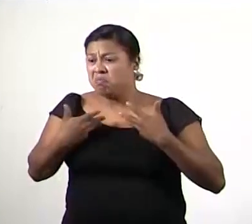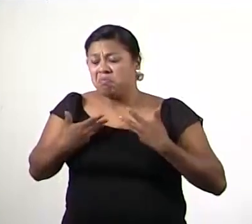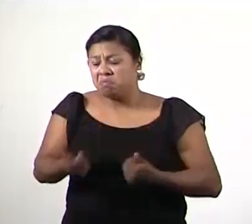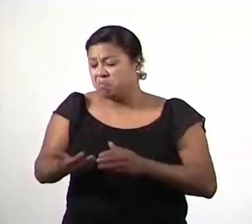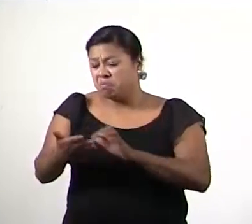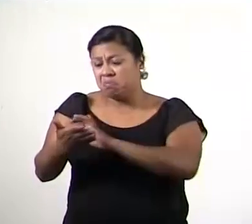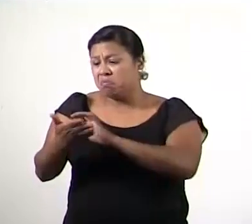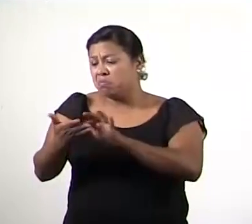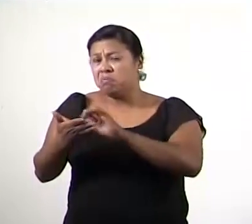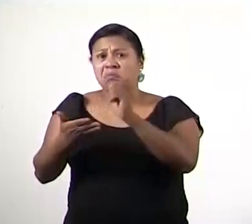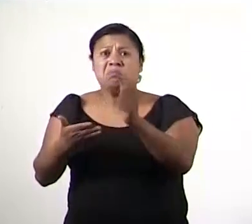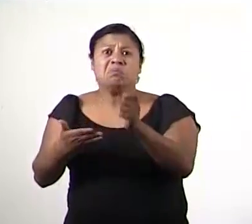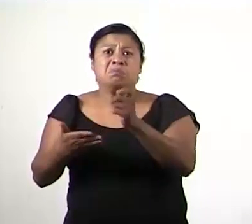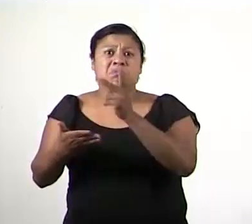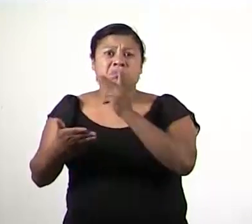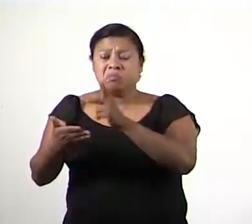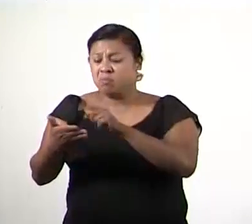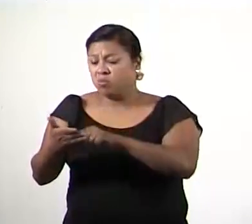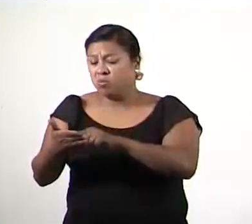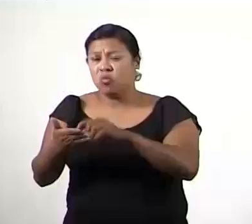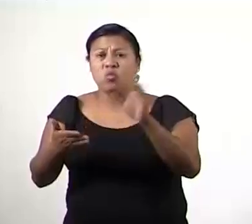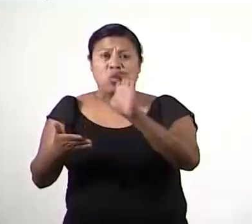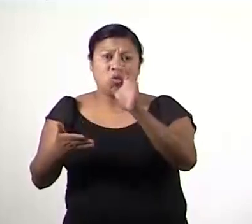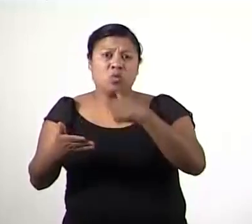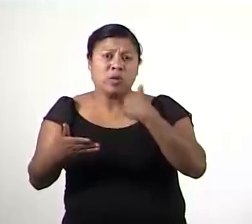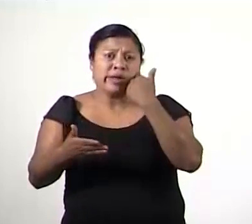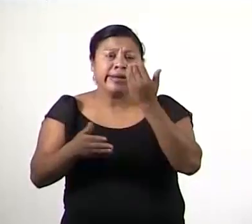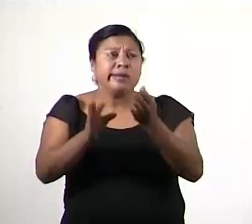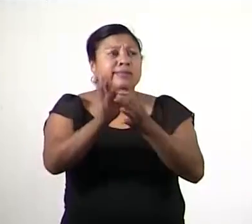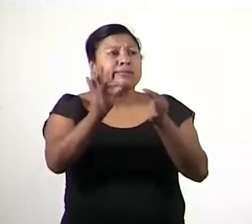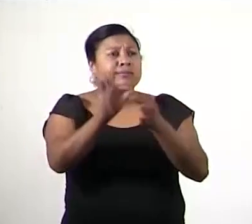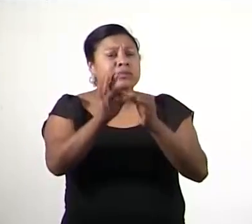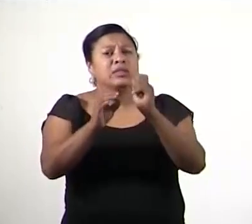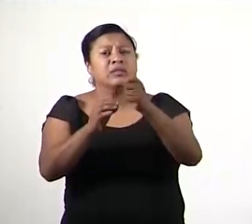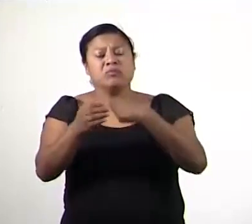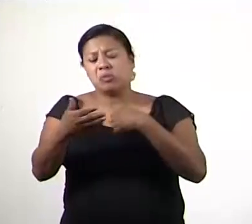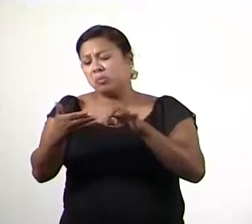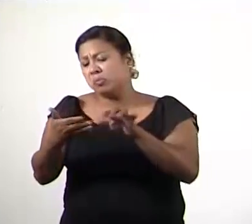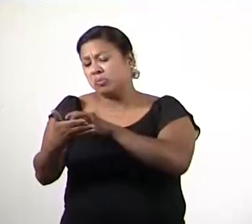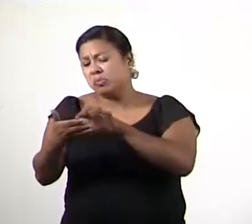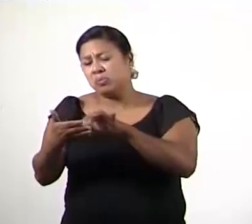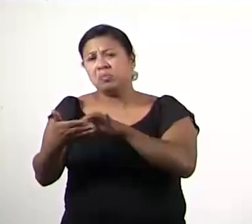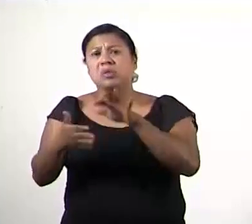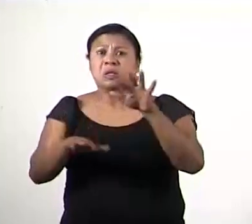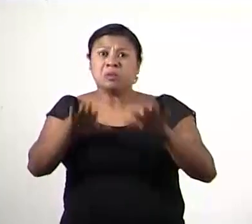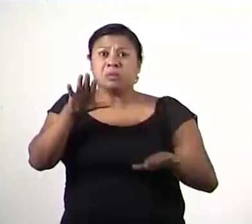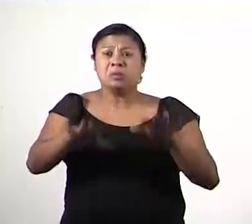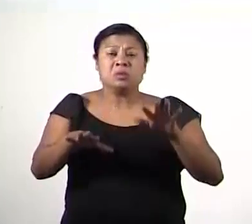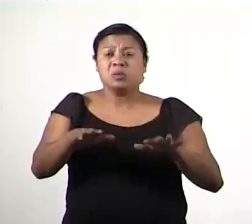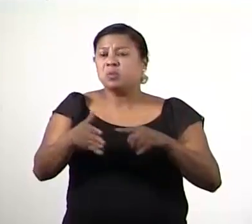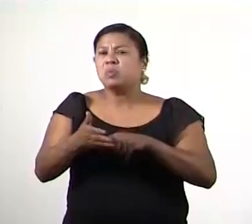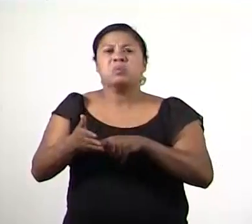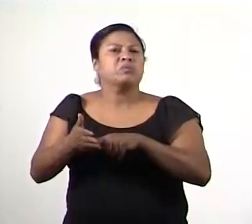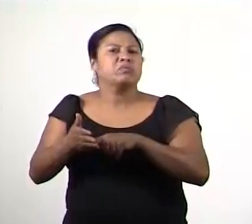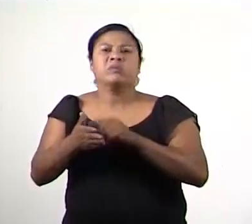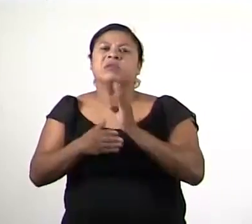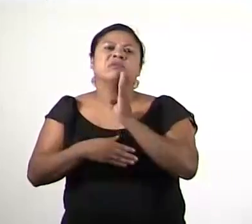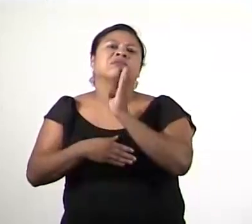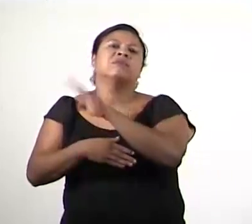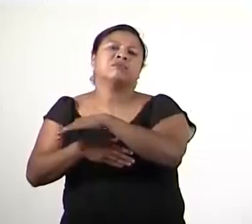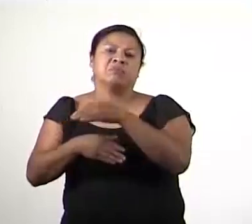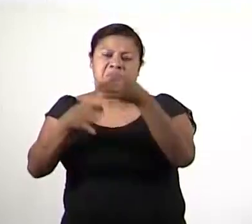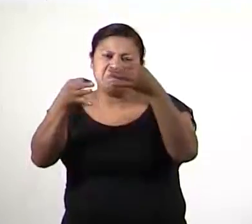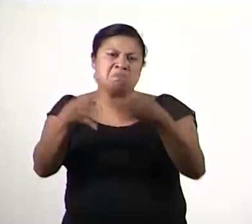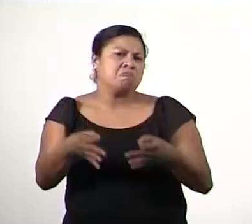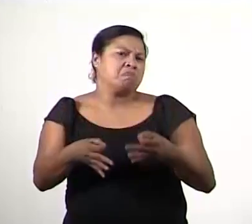queremos decirla o platicar de lo que leímos, a veces no es lo correcto.